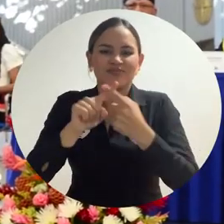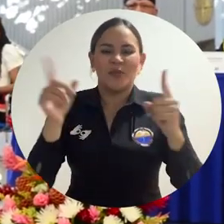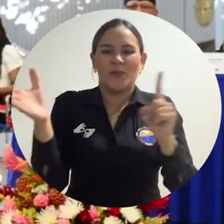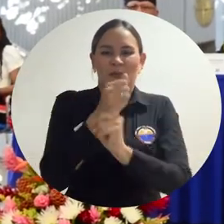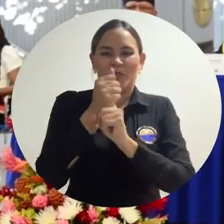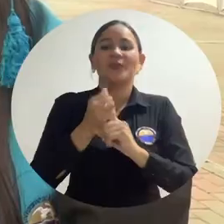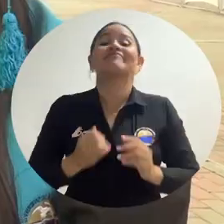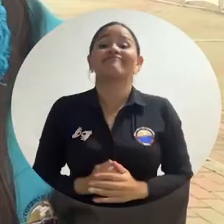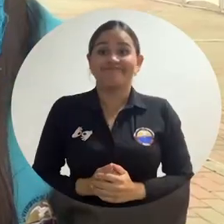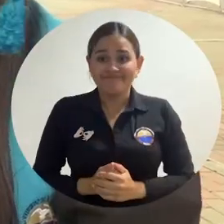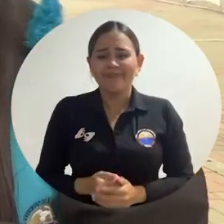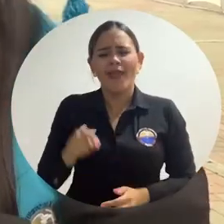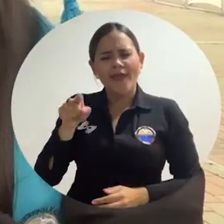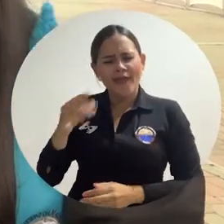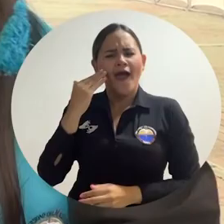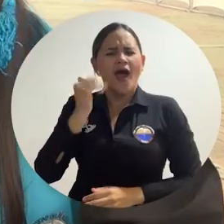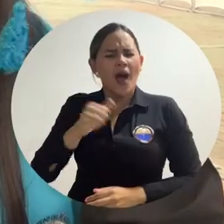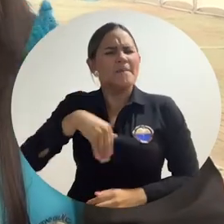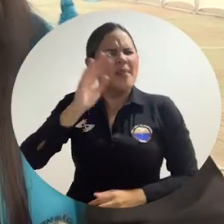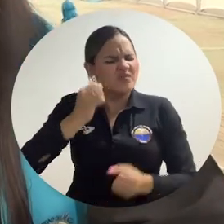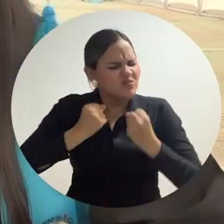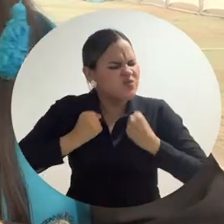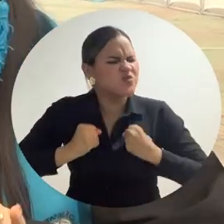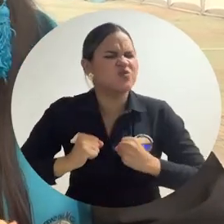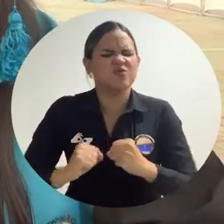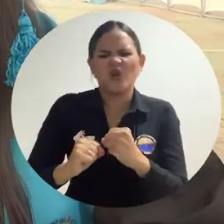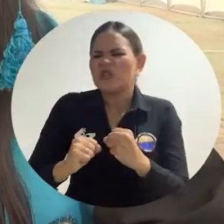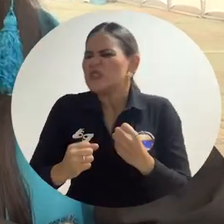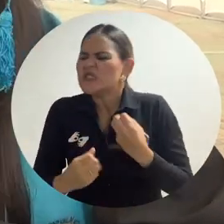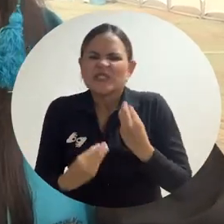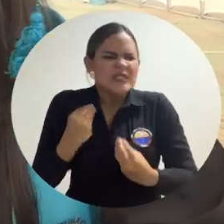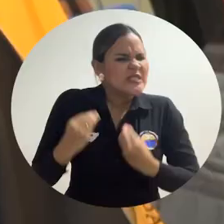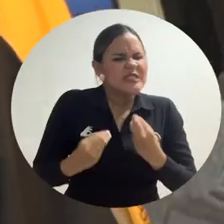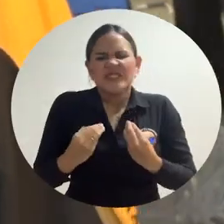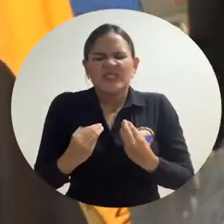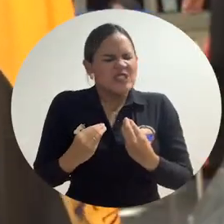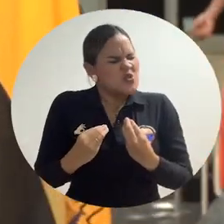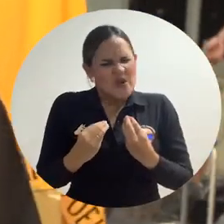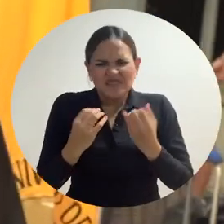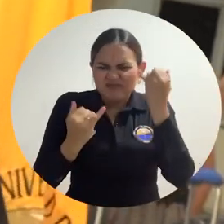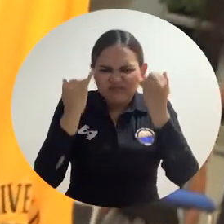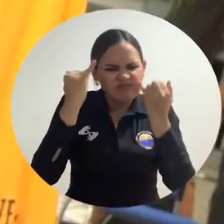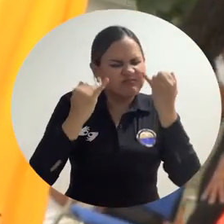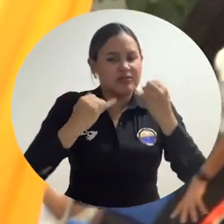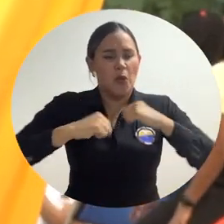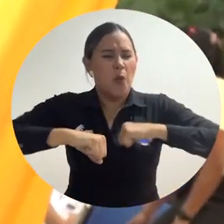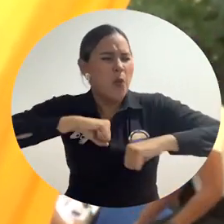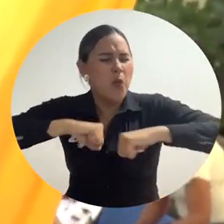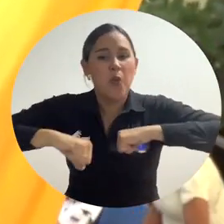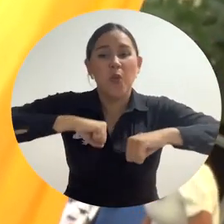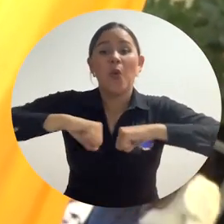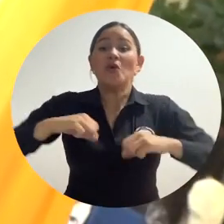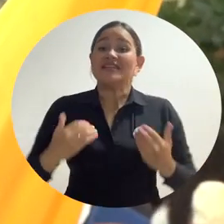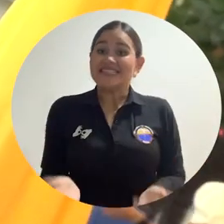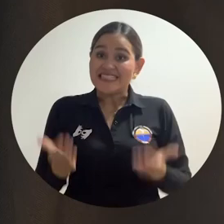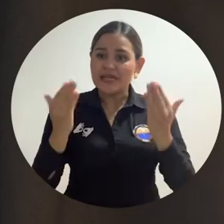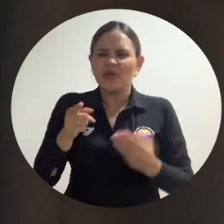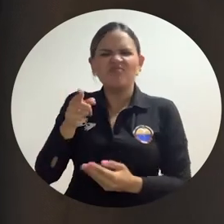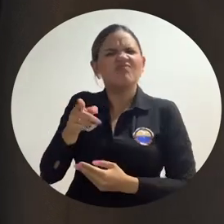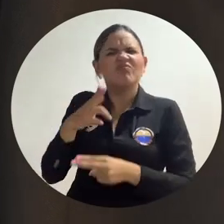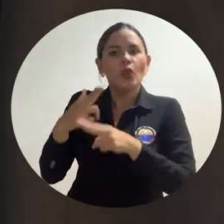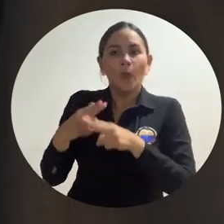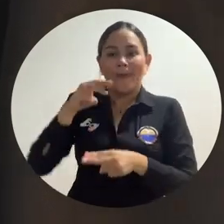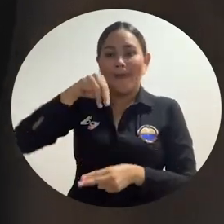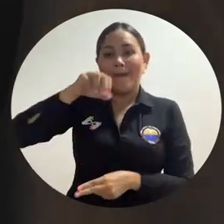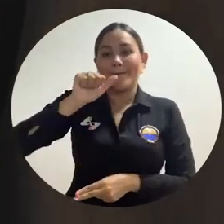sueños, para conseguirlo. Ser muy esforzada y dedicada en cada propósito marcado le ha permitido ser una madre multifacética. Se